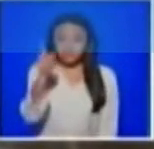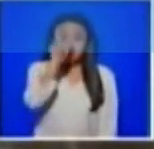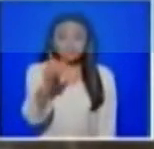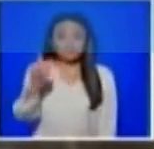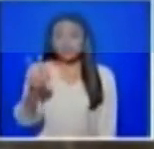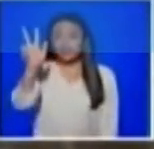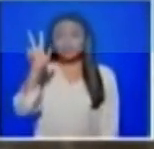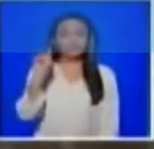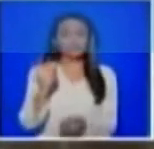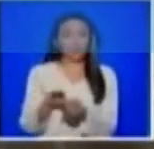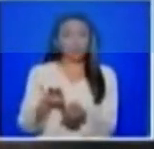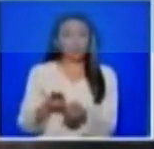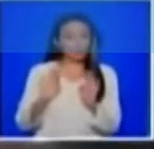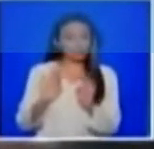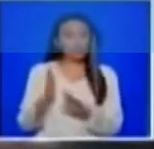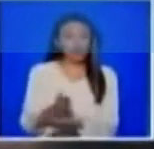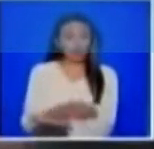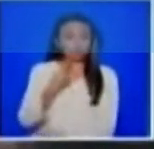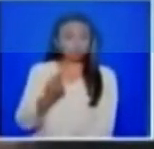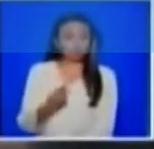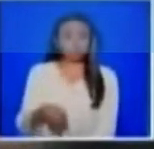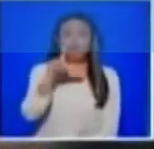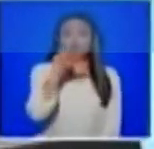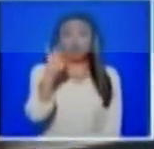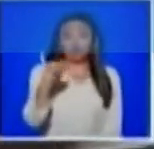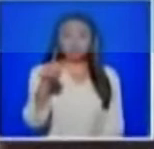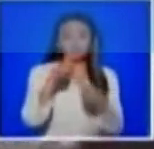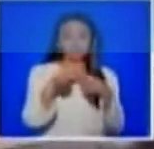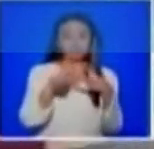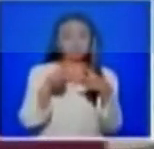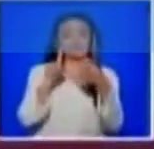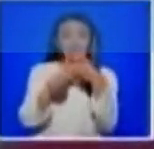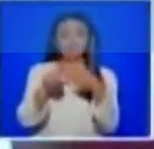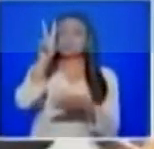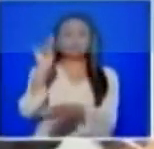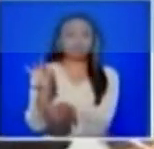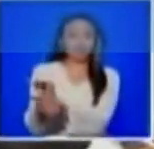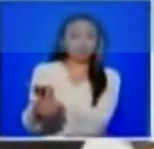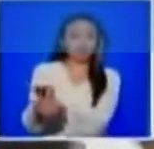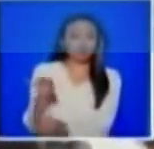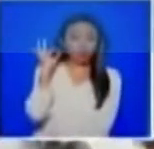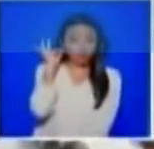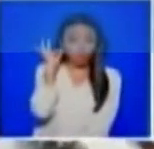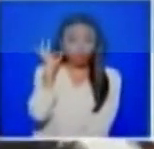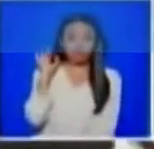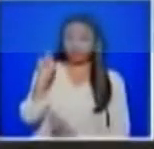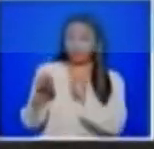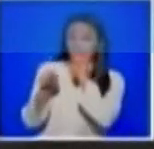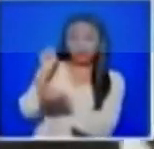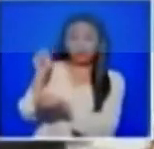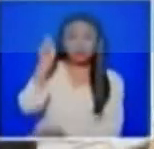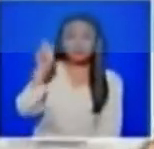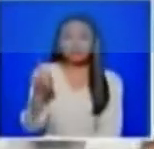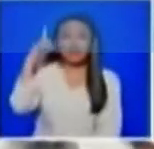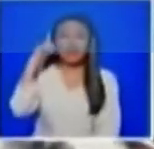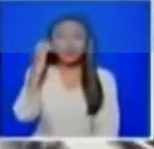legisladores que se abstuvieron. Ya lo habían anticipado Guadalupe Llori, Ricardo Vanegas y Gisela Molina. Ella precisamente criticó al líder de